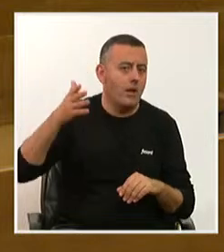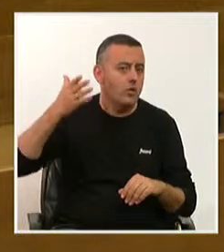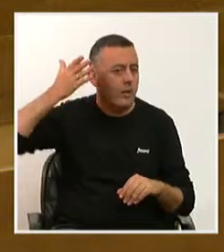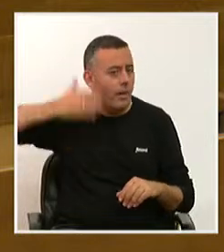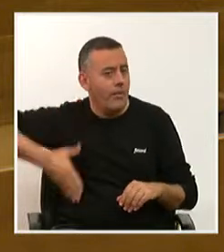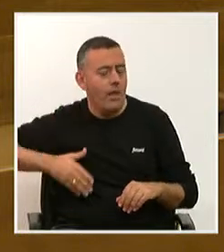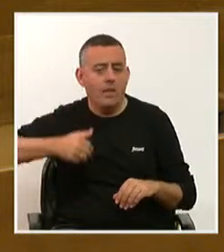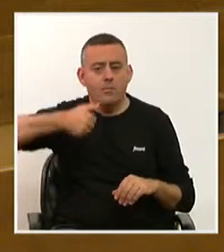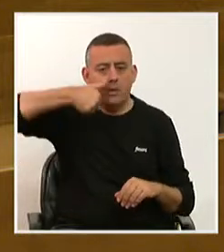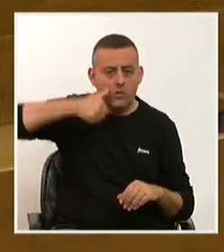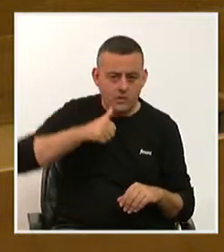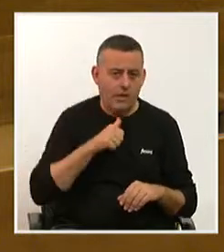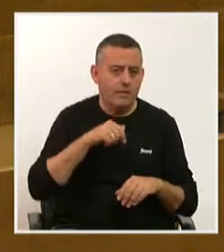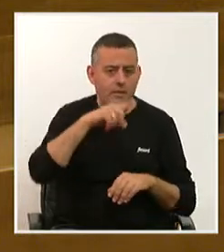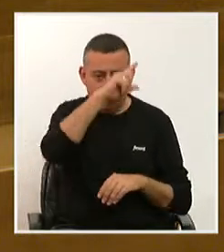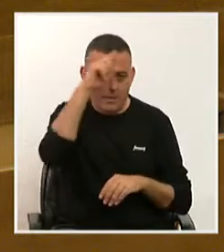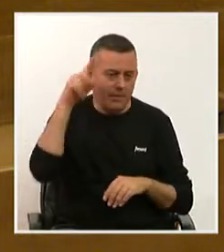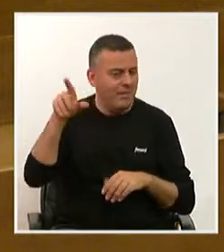dez